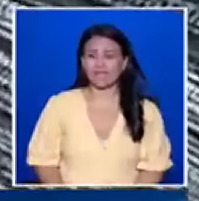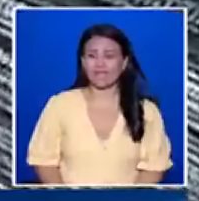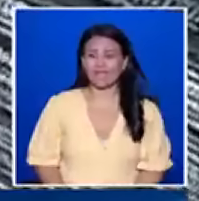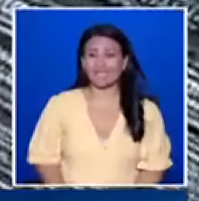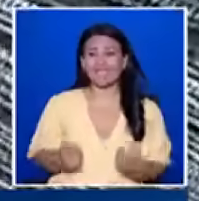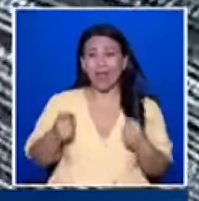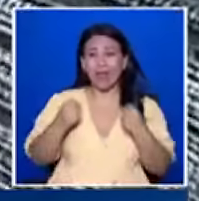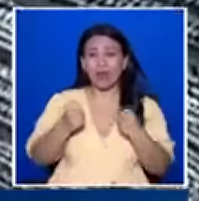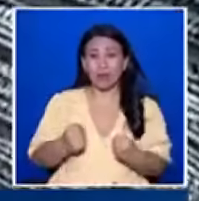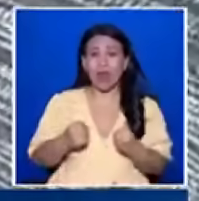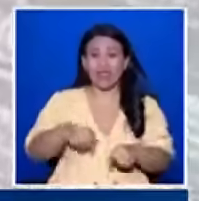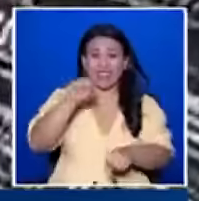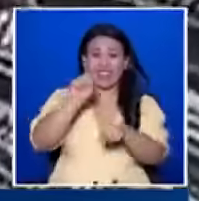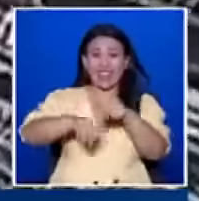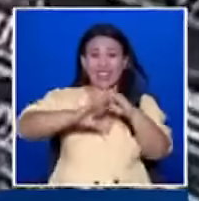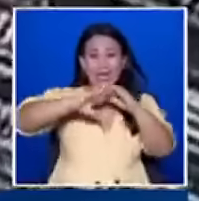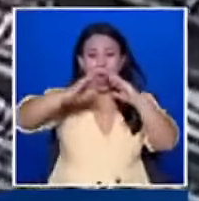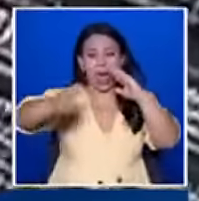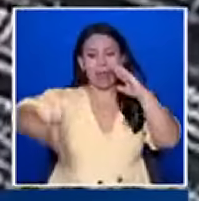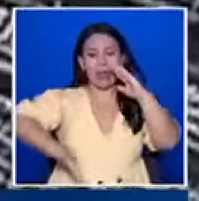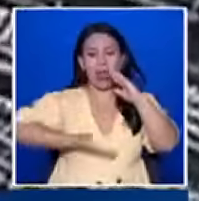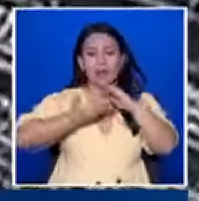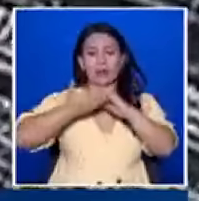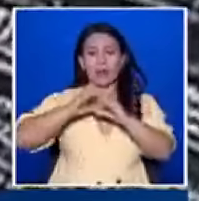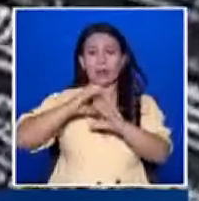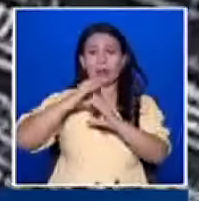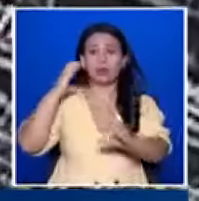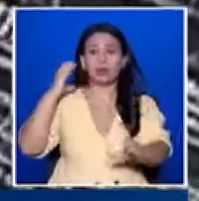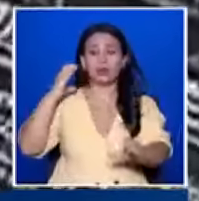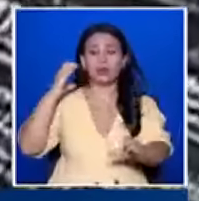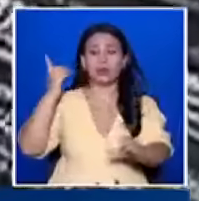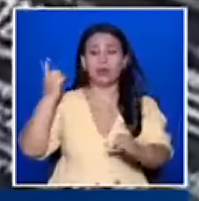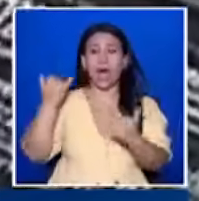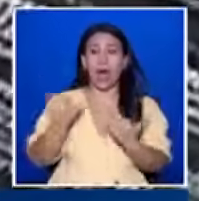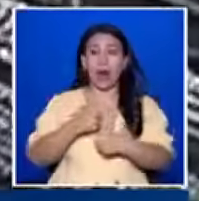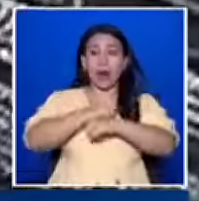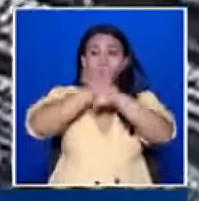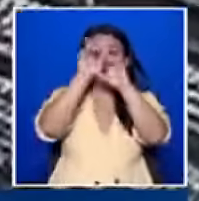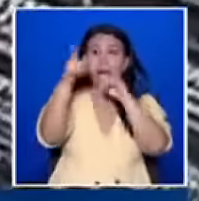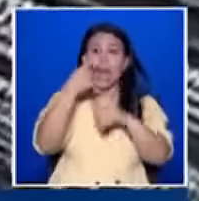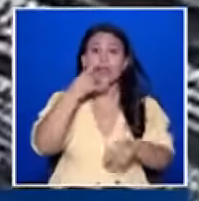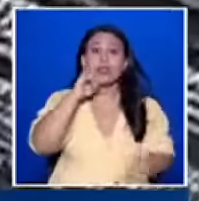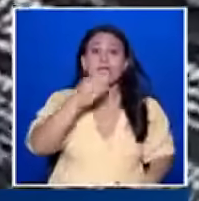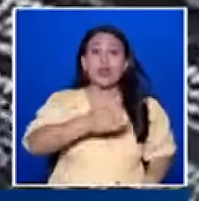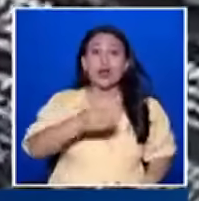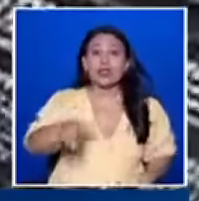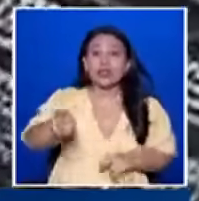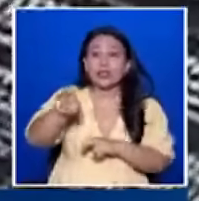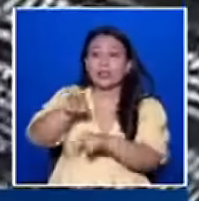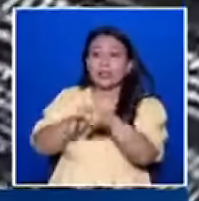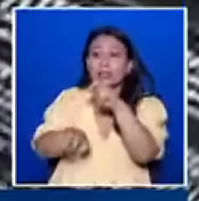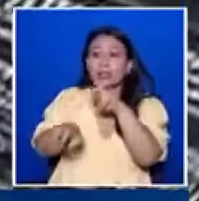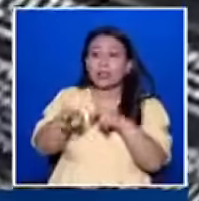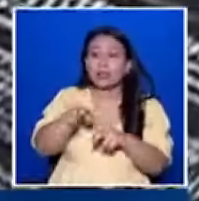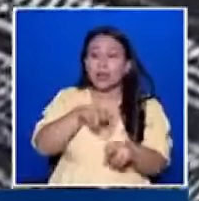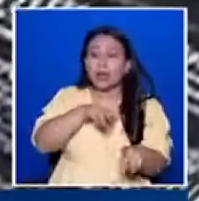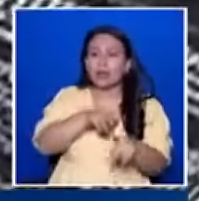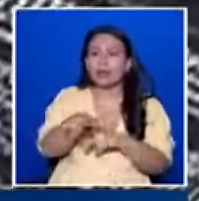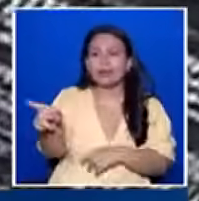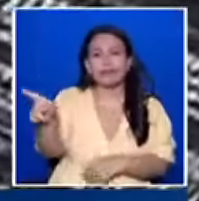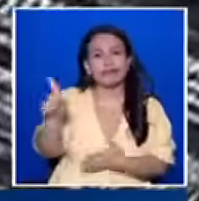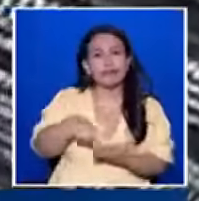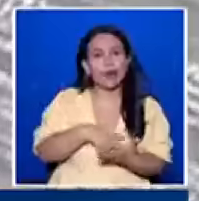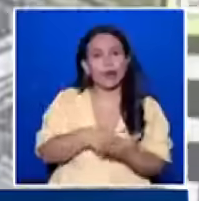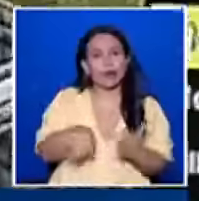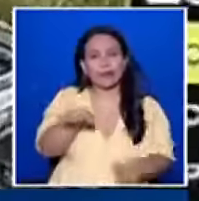La fuerza del impacto destrozó la parte delantera del vehículo, que a esa hora transportaba a niños de una institución educativa del norte de